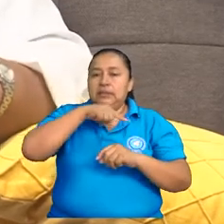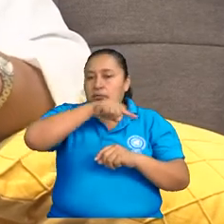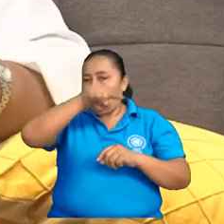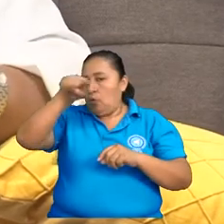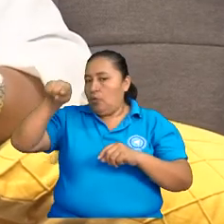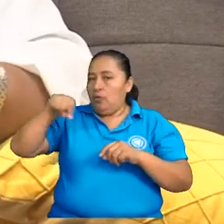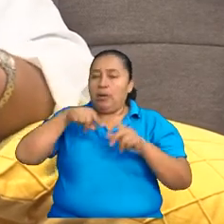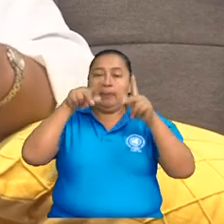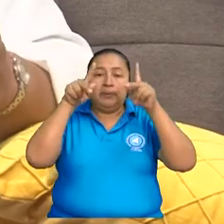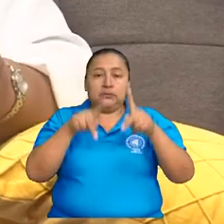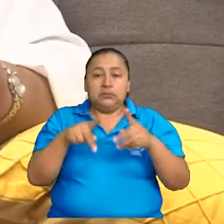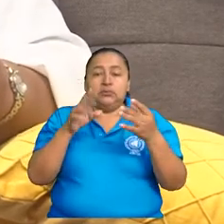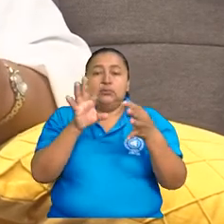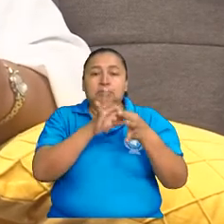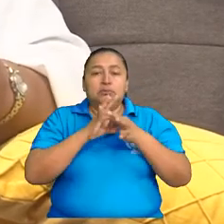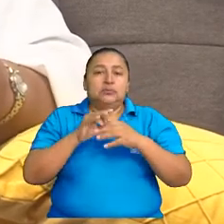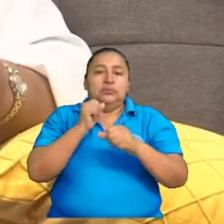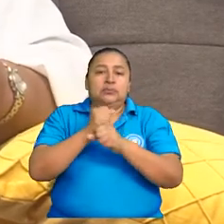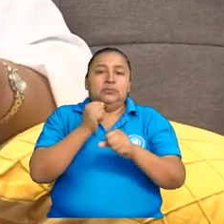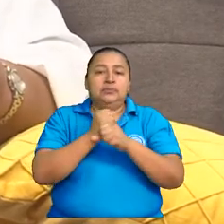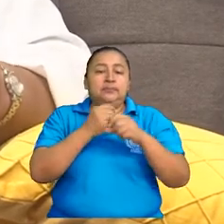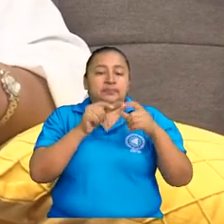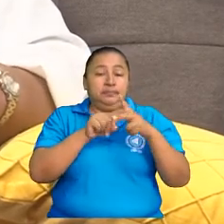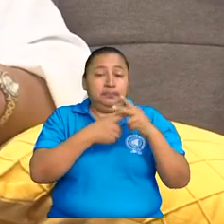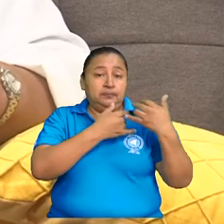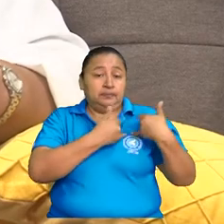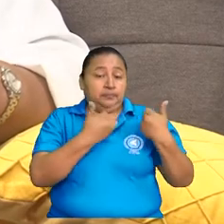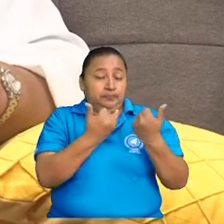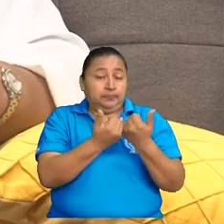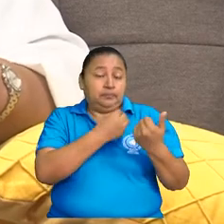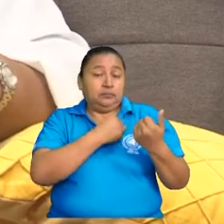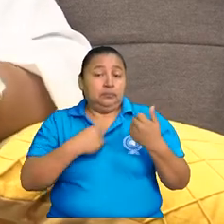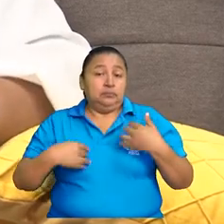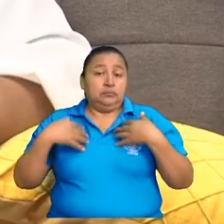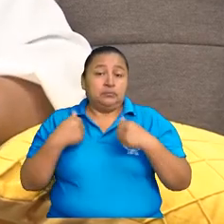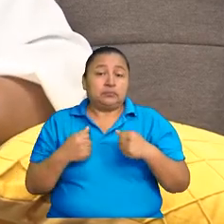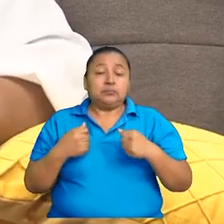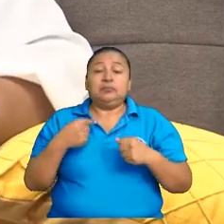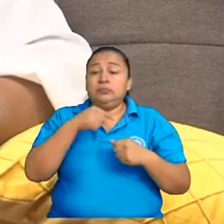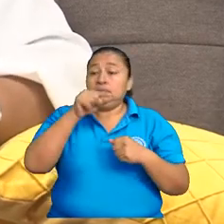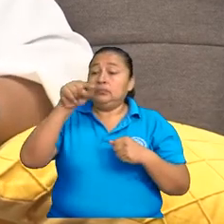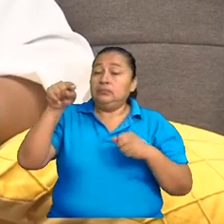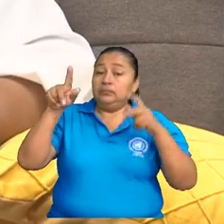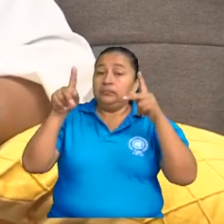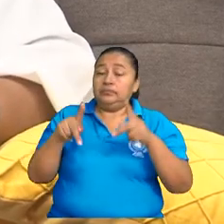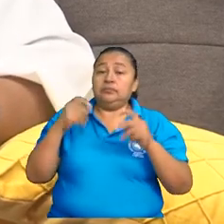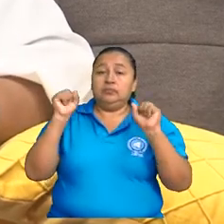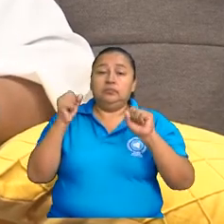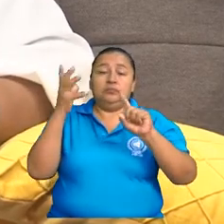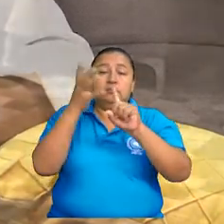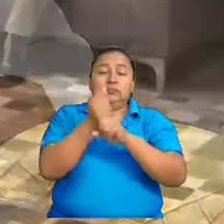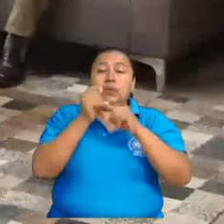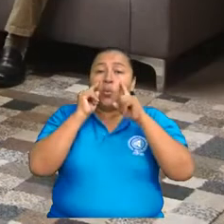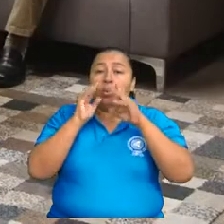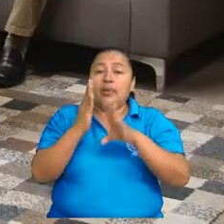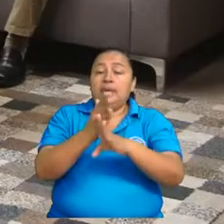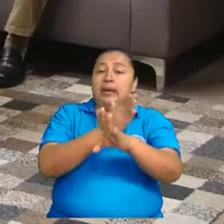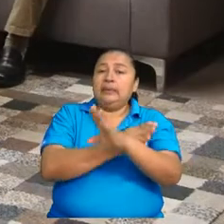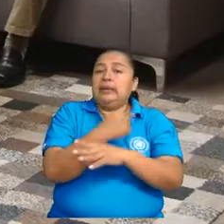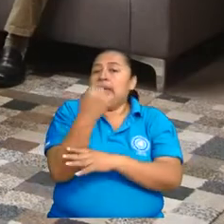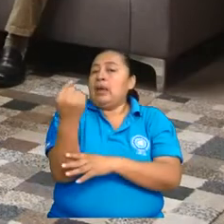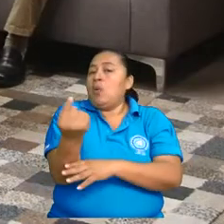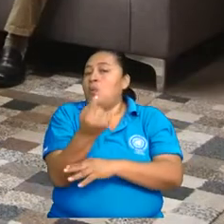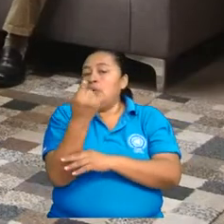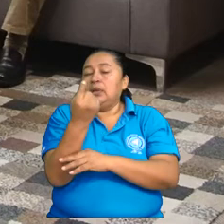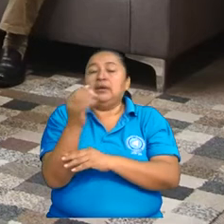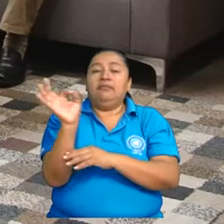con lo que nosotros trabajamos desde las instituciones o del Ministerio de Salud, más lo que ellas puedan cumplir con las medidas preventivas, es la única forma